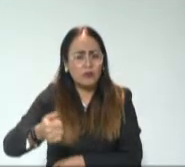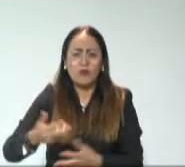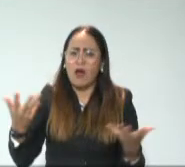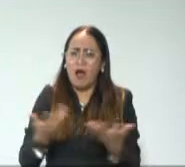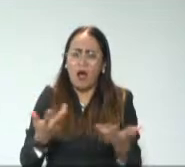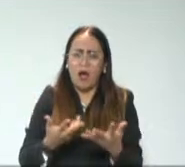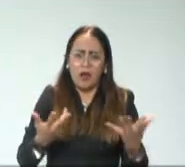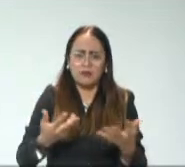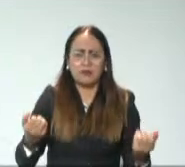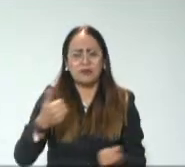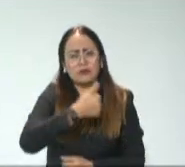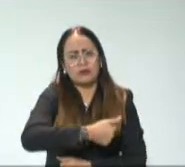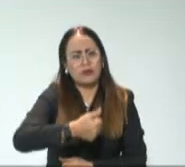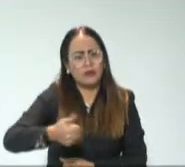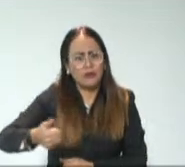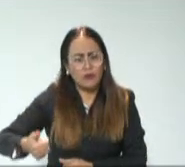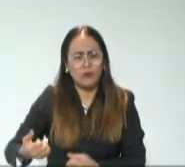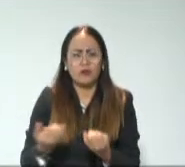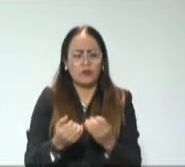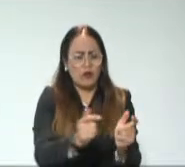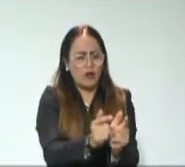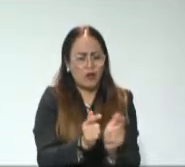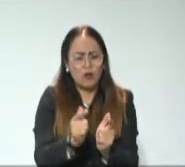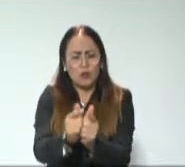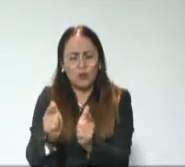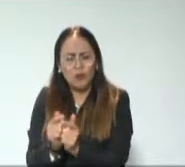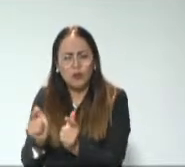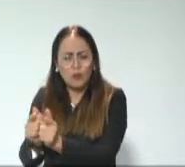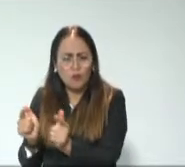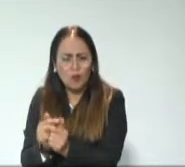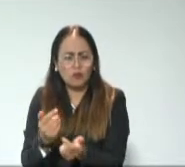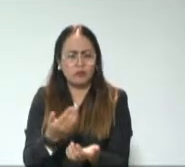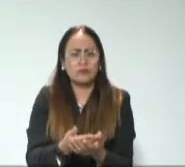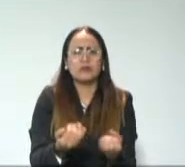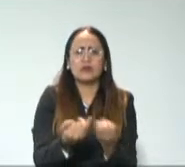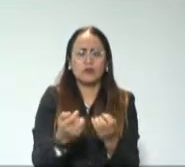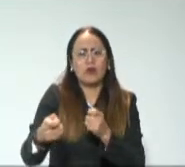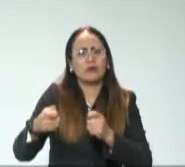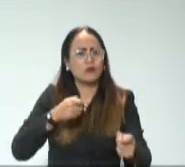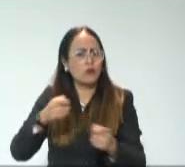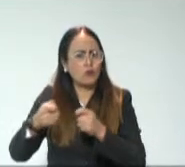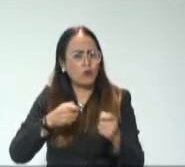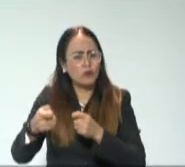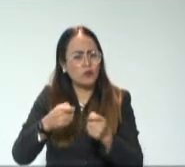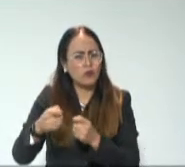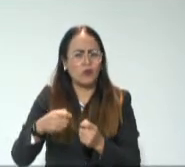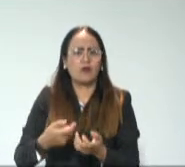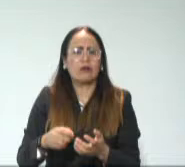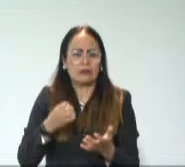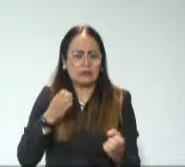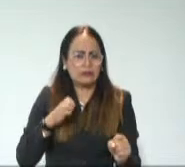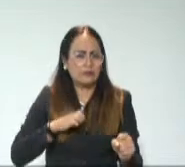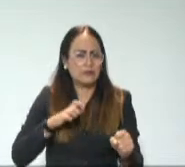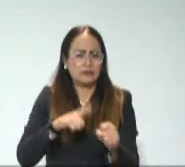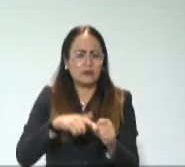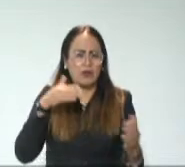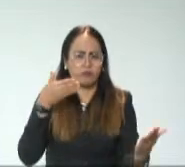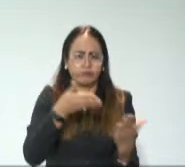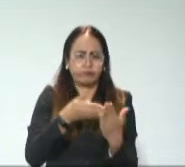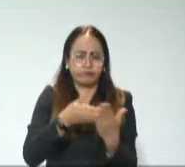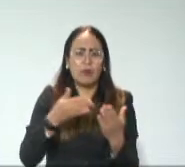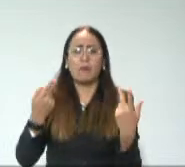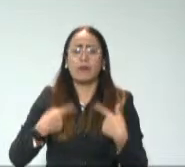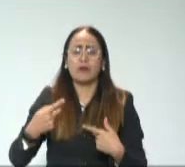propia con eh grupos de trabajos particulares con regulaciones eh eh específicas con